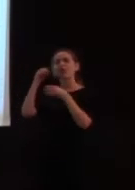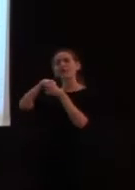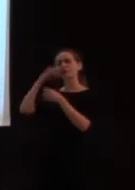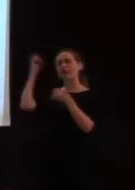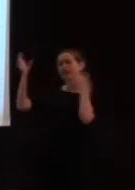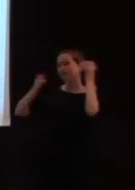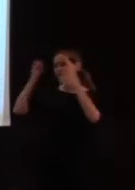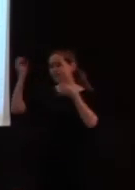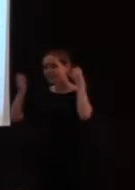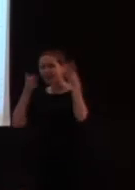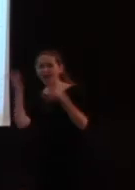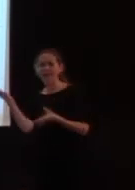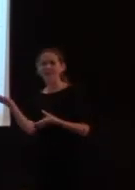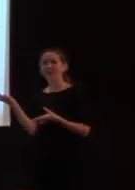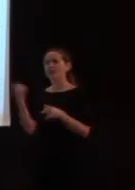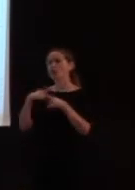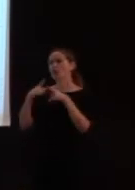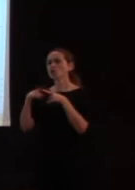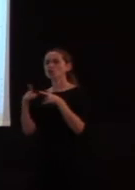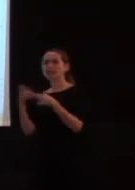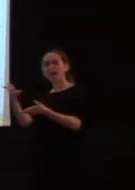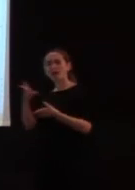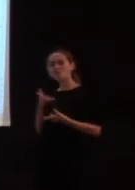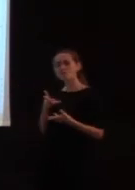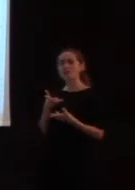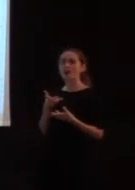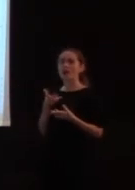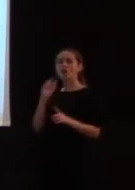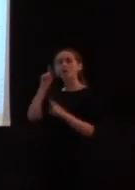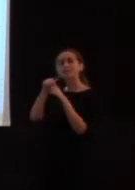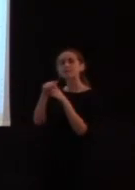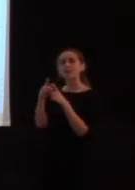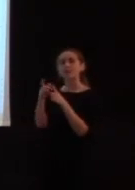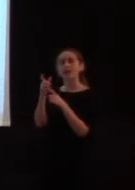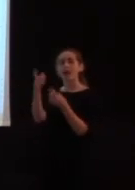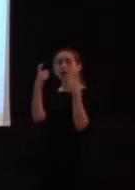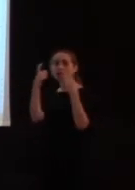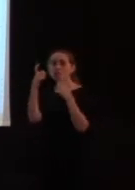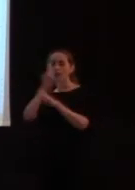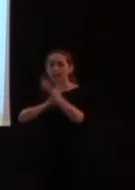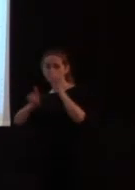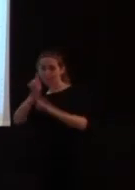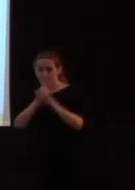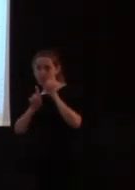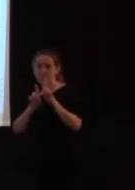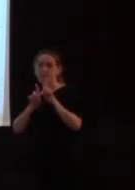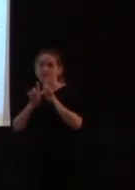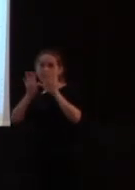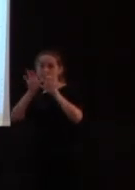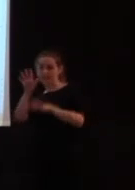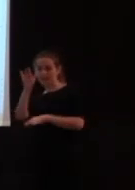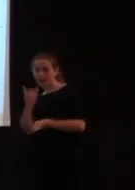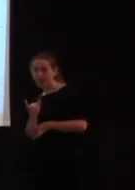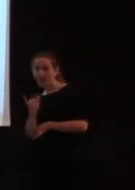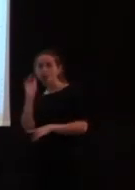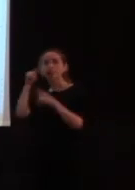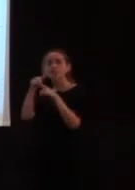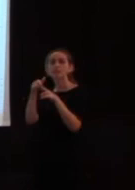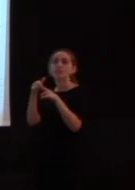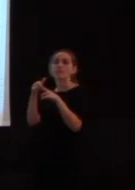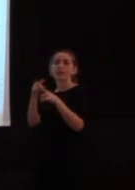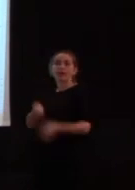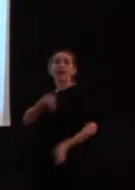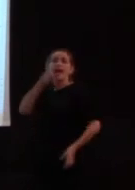de actividades que podemos tener a mano, con chavales que a veces tienen más dificultades y que lo que nos interesa es que se lancen a hablar y por tanto